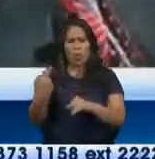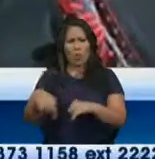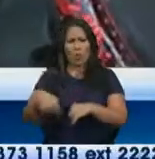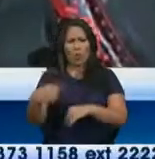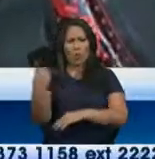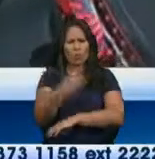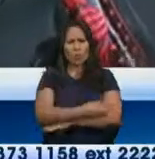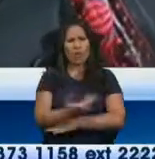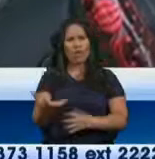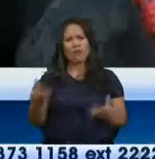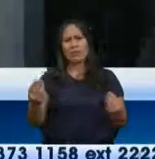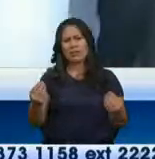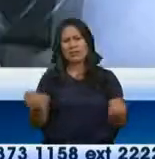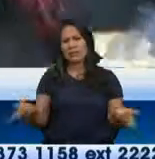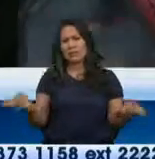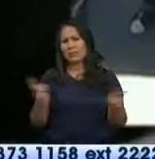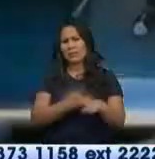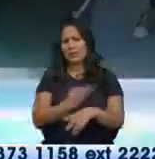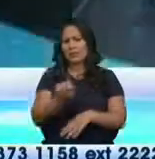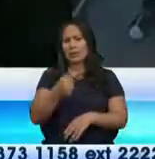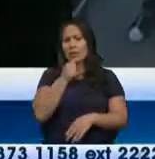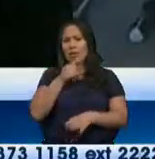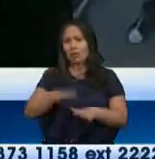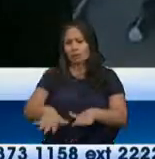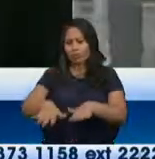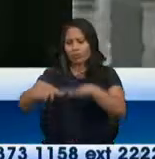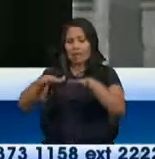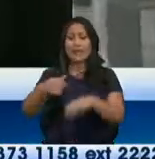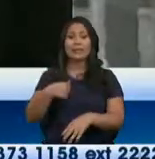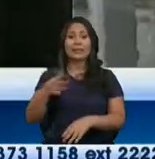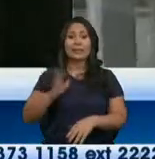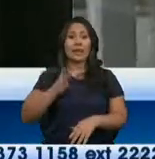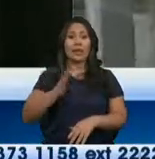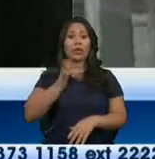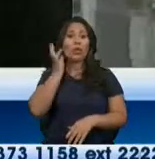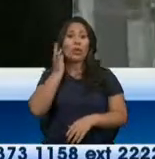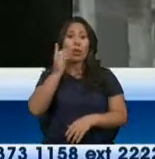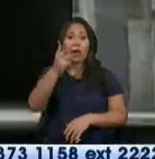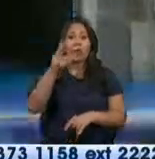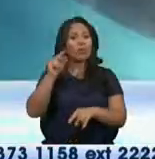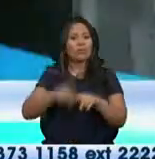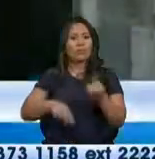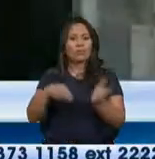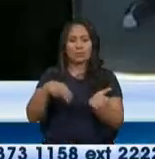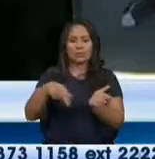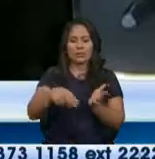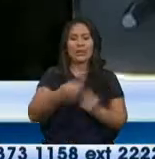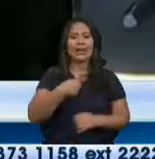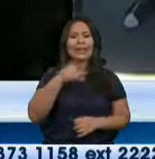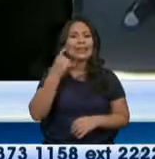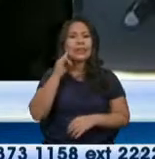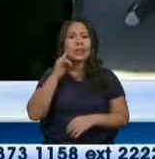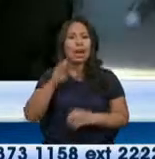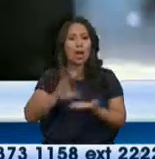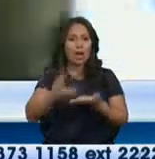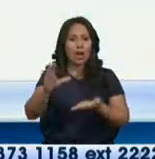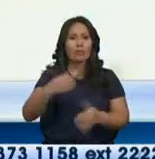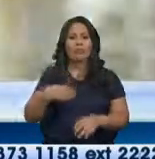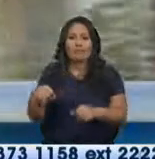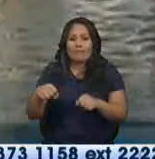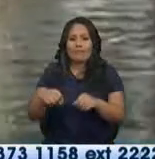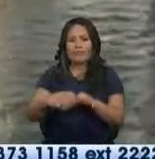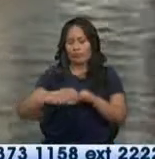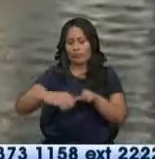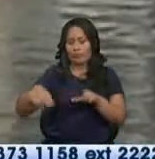Sí, estaba muy preocupado por esta agua. La señora no puede salir porque ya estoy viendo una niña para llevar al colegio y tiene que ponerse bota.